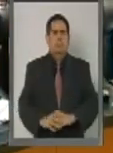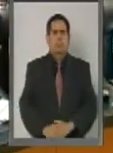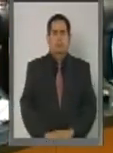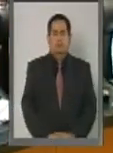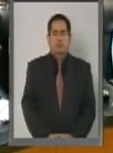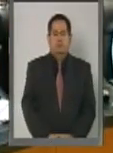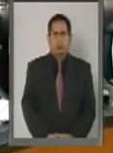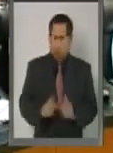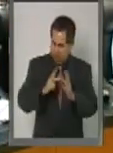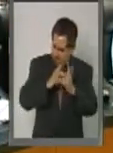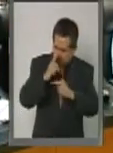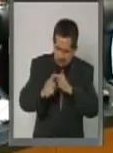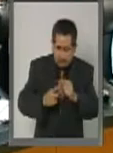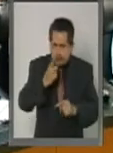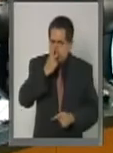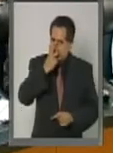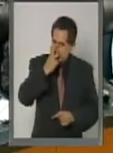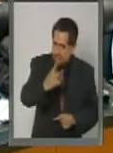Y